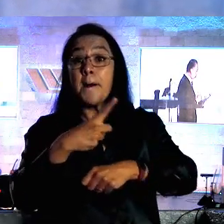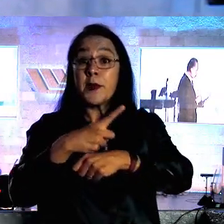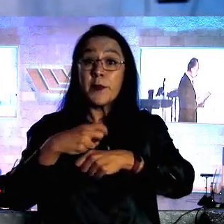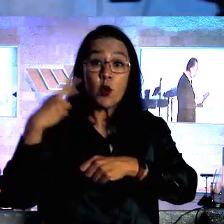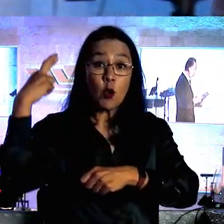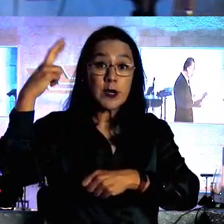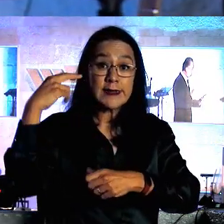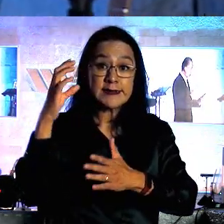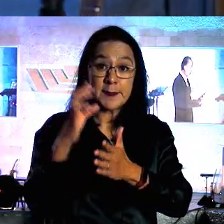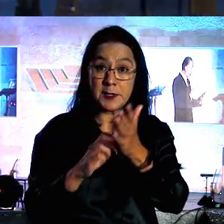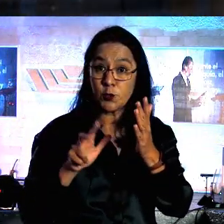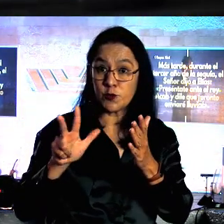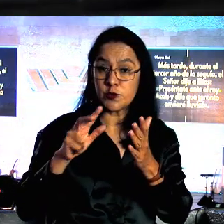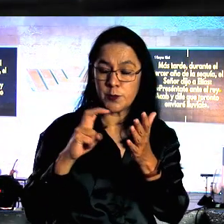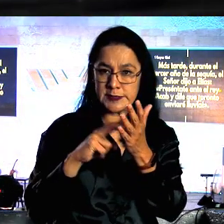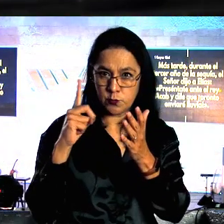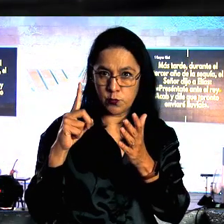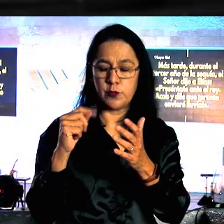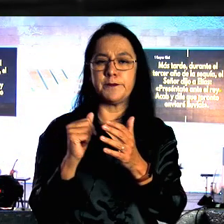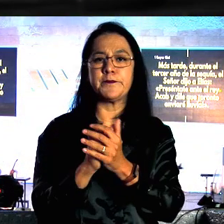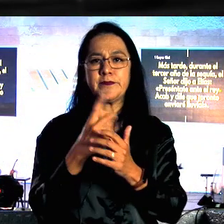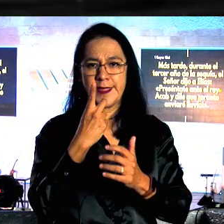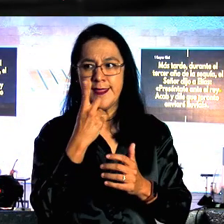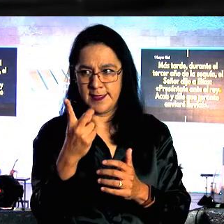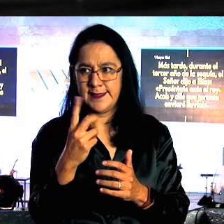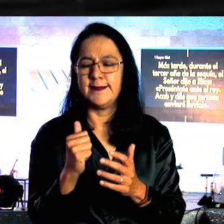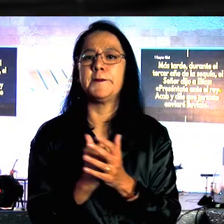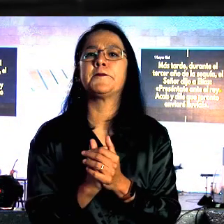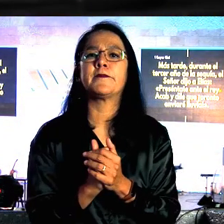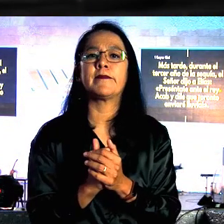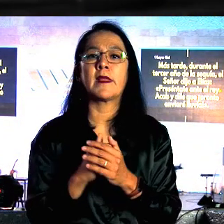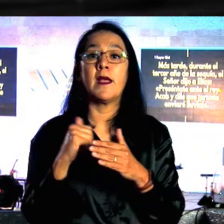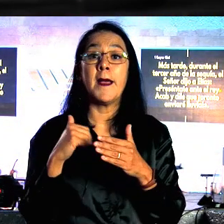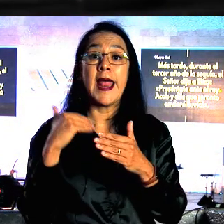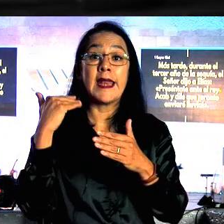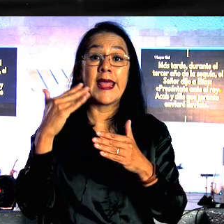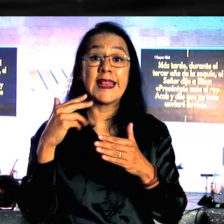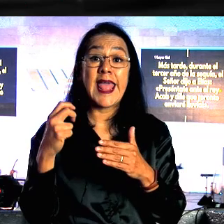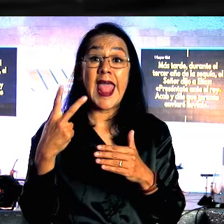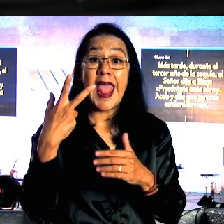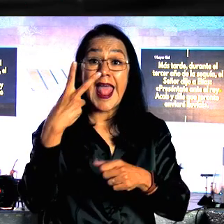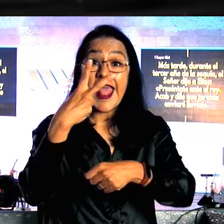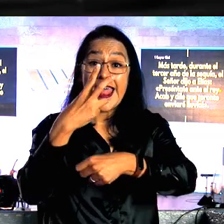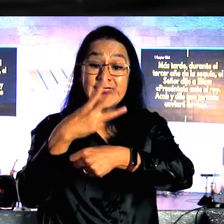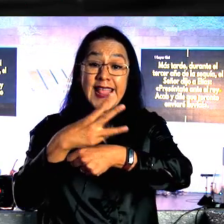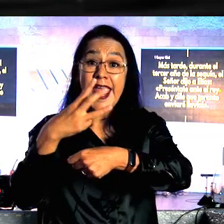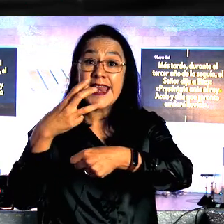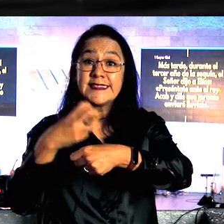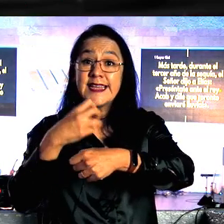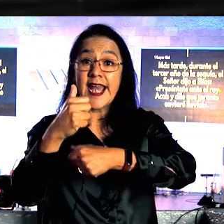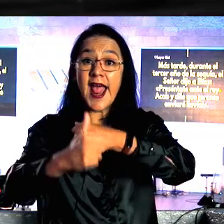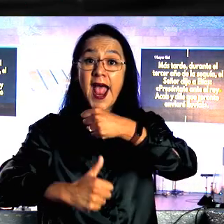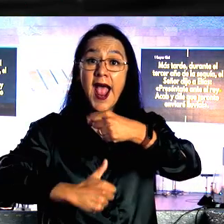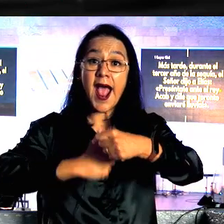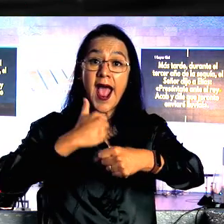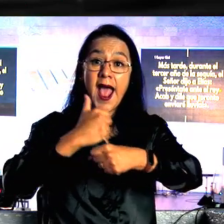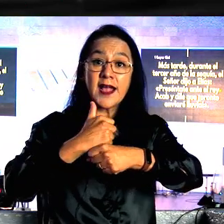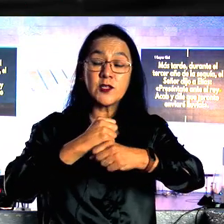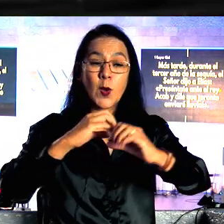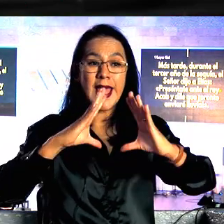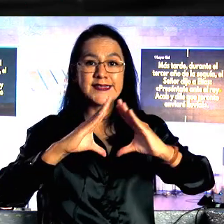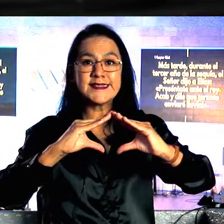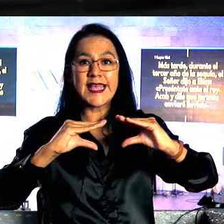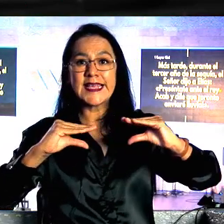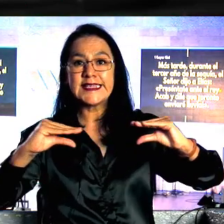18 1 dice más tarde durante el tercer año de la sequía ¿cuántos años llevaban de sequía? 3 años